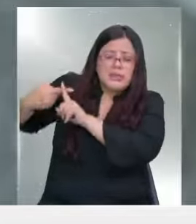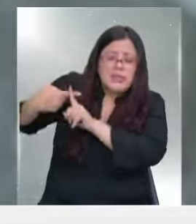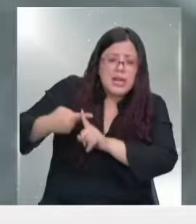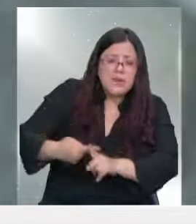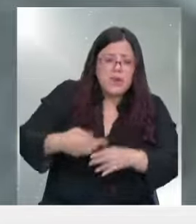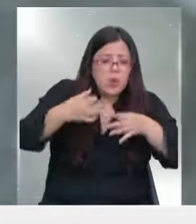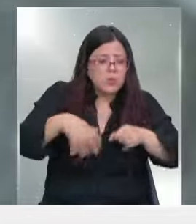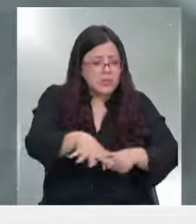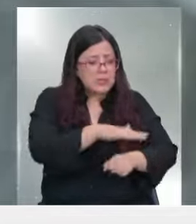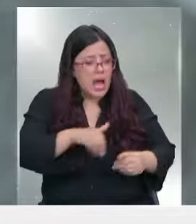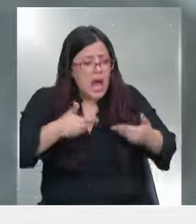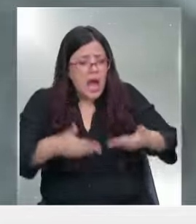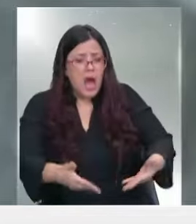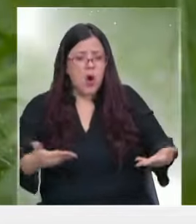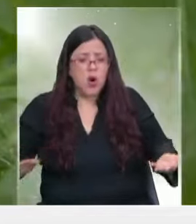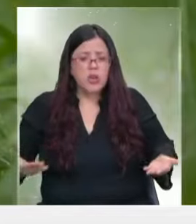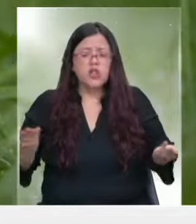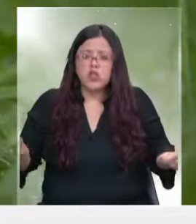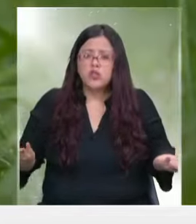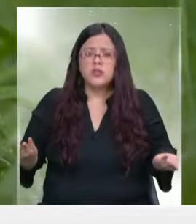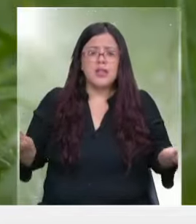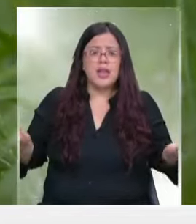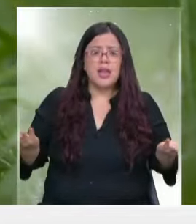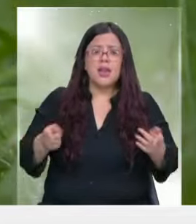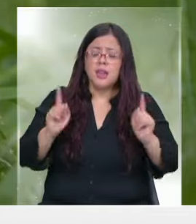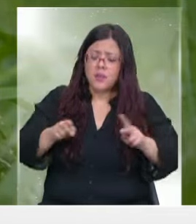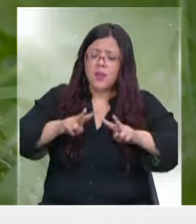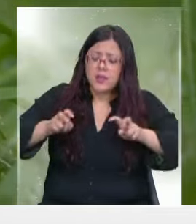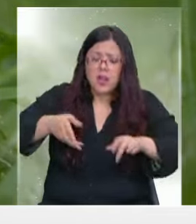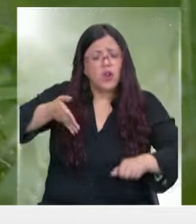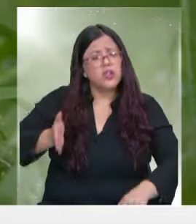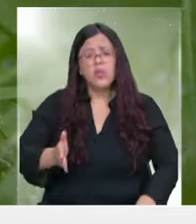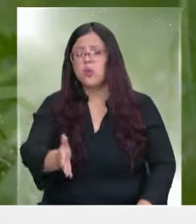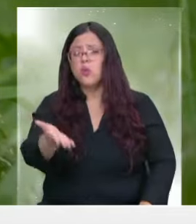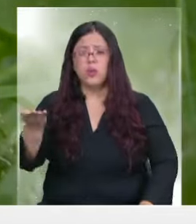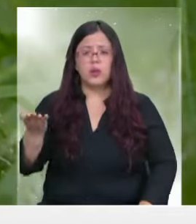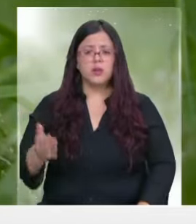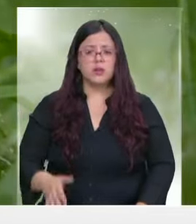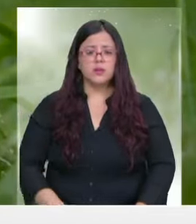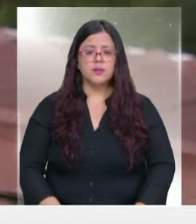pasado por esto. Entonces hay que dejar que la investigación siga, ¿no?